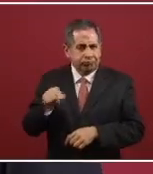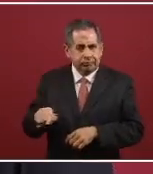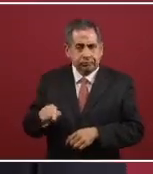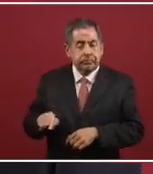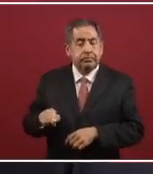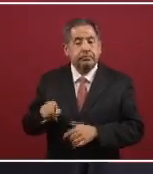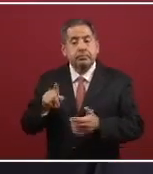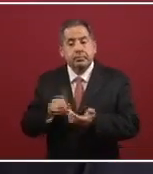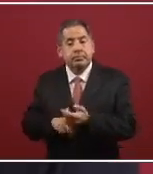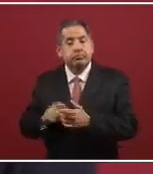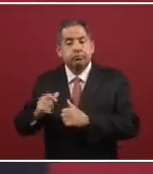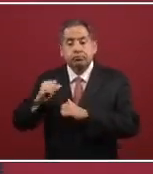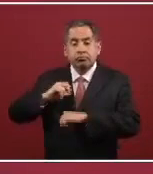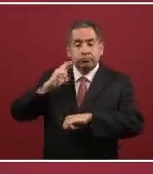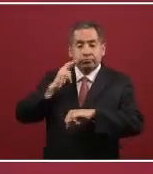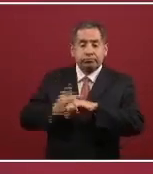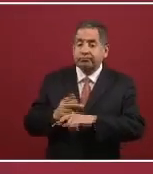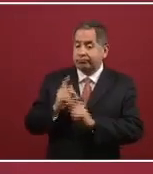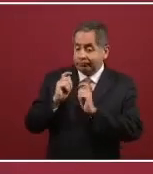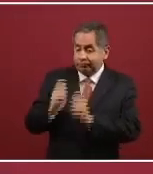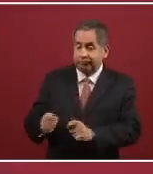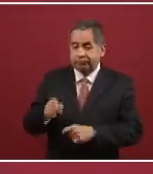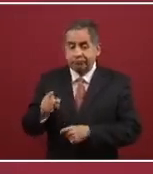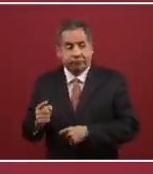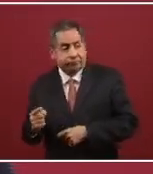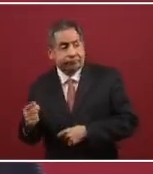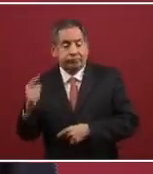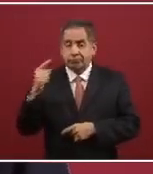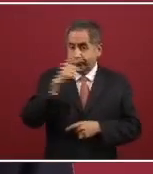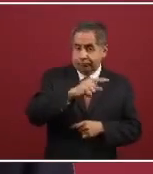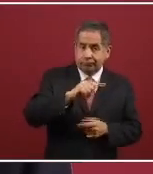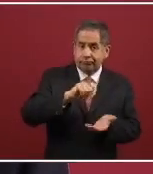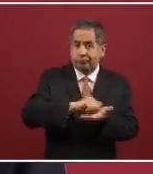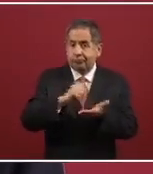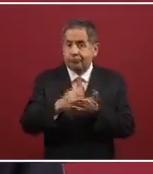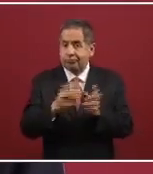fue el delegado en Tamaulipas.